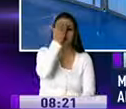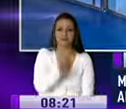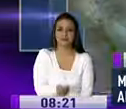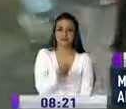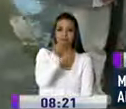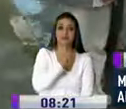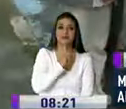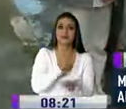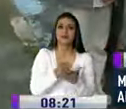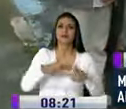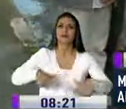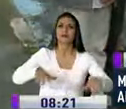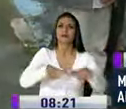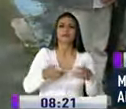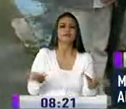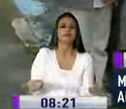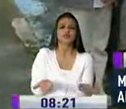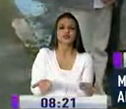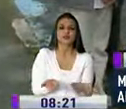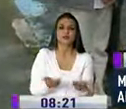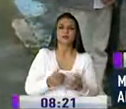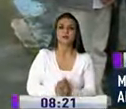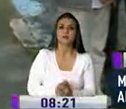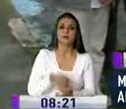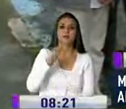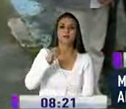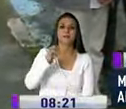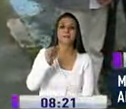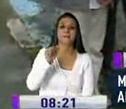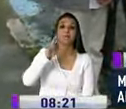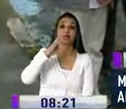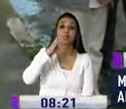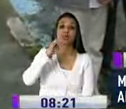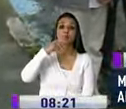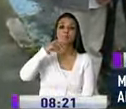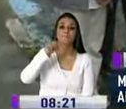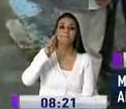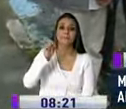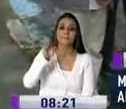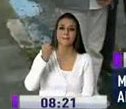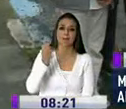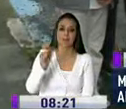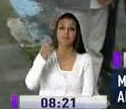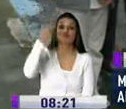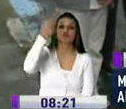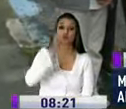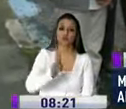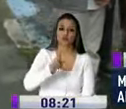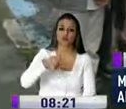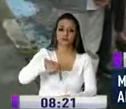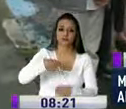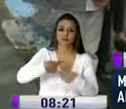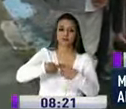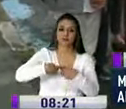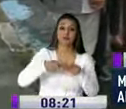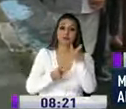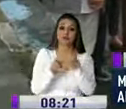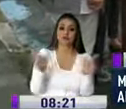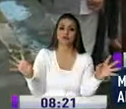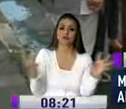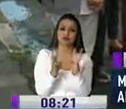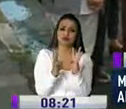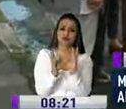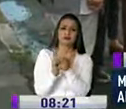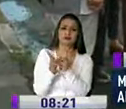es, nosotros nos encontramos en el barrio Marco Pamba, en el sector de Chilibulo, al sur de la capital, donde los vecinos se han reunido, pues ellos